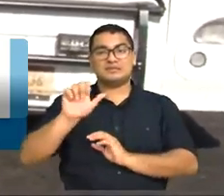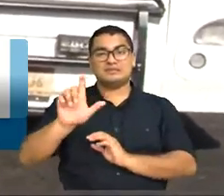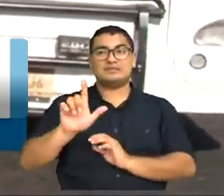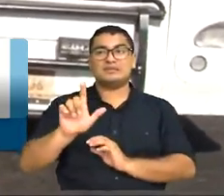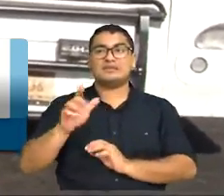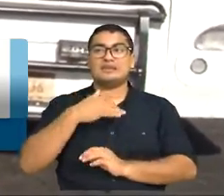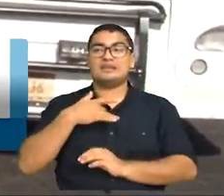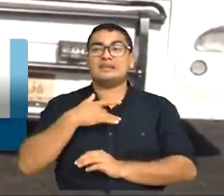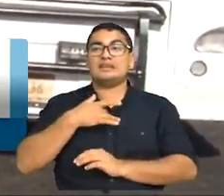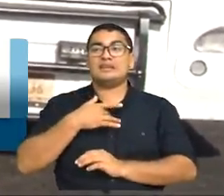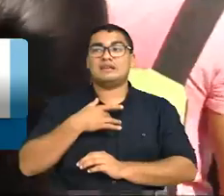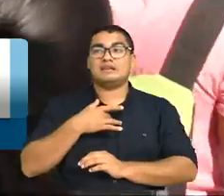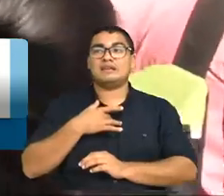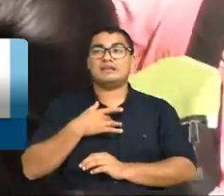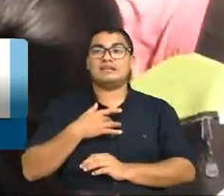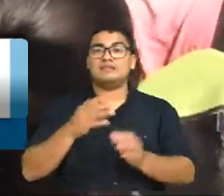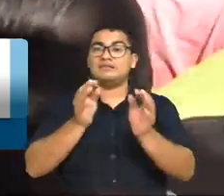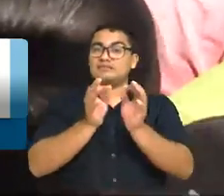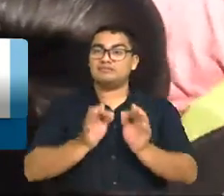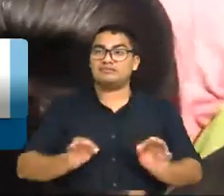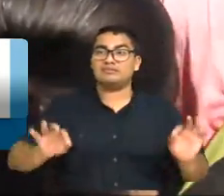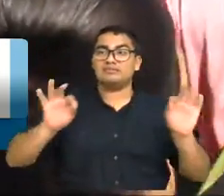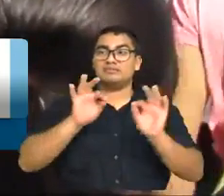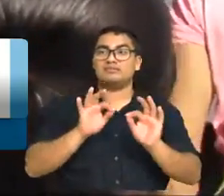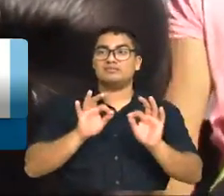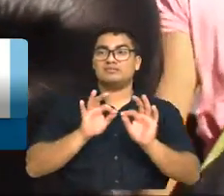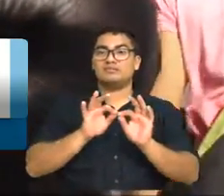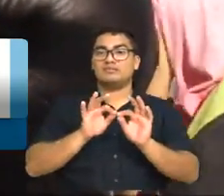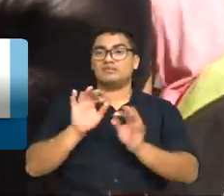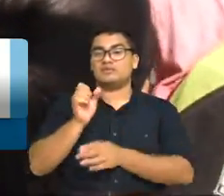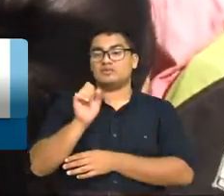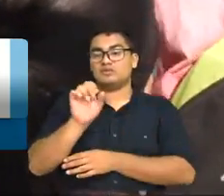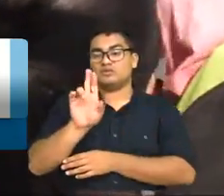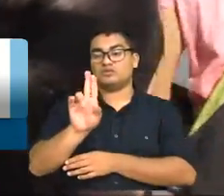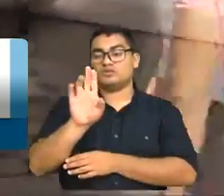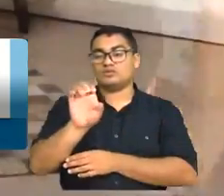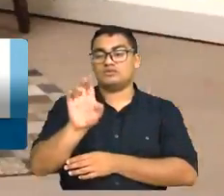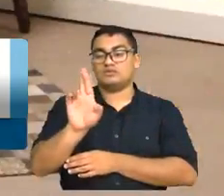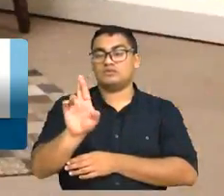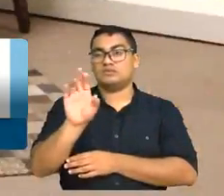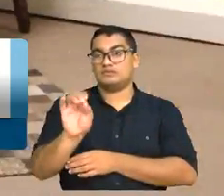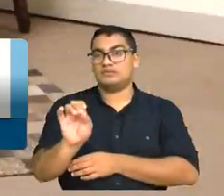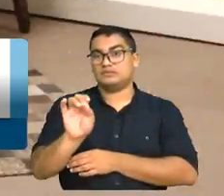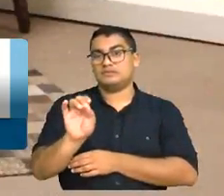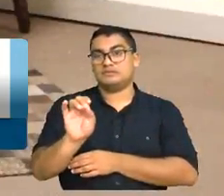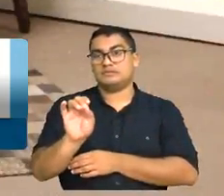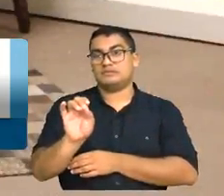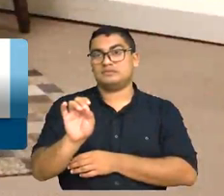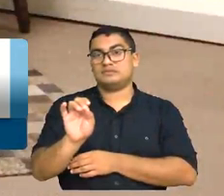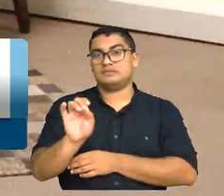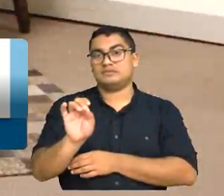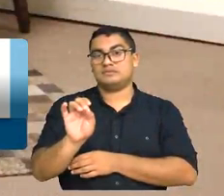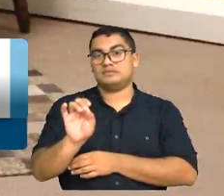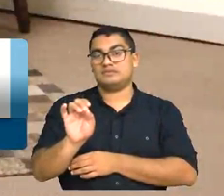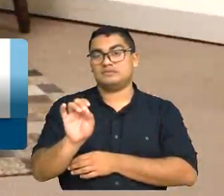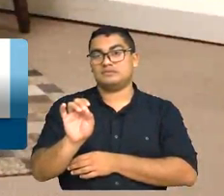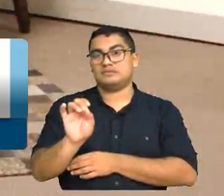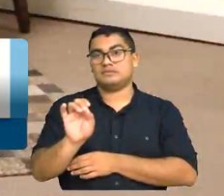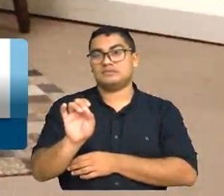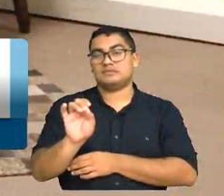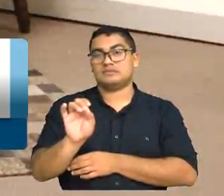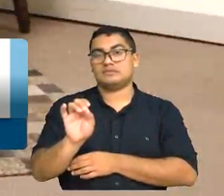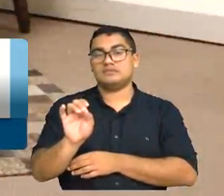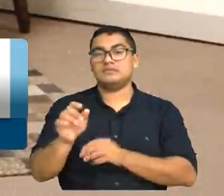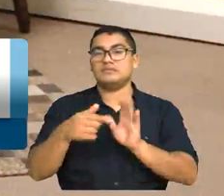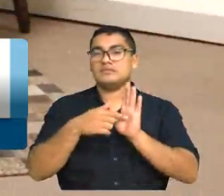la repone, por lo cual lo necesario es los sales de rehidratación oral, comúnmente como suero oral. Ya. Precisamente